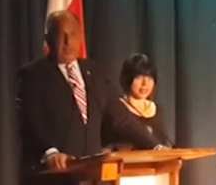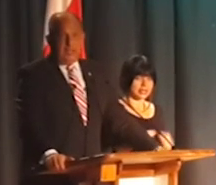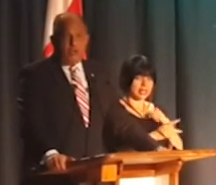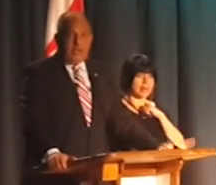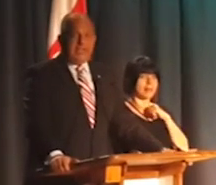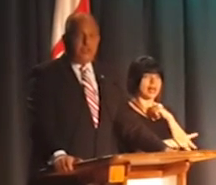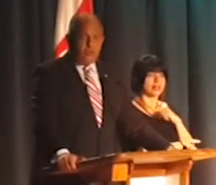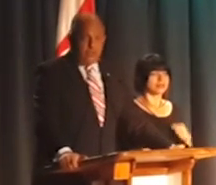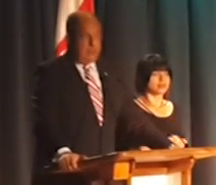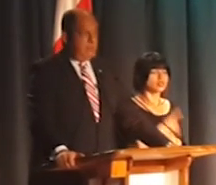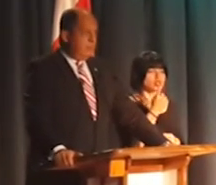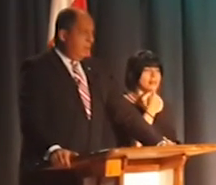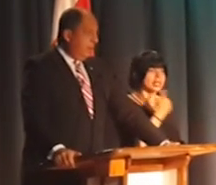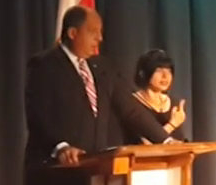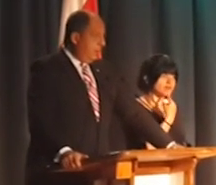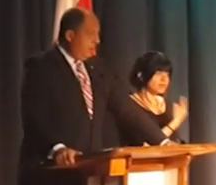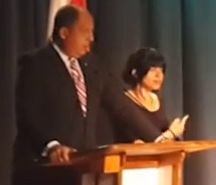de la República, no instruya